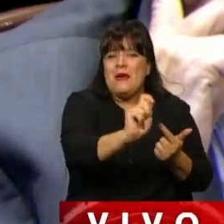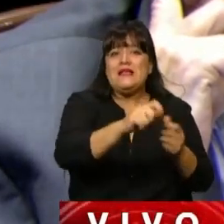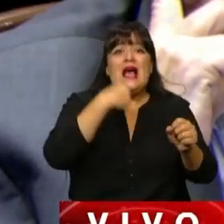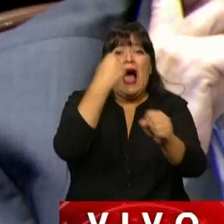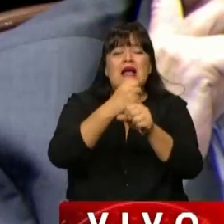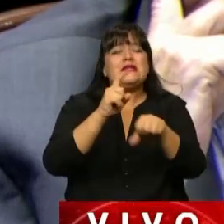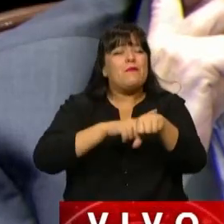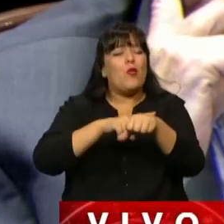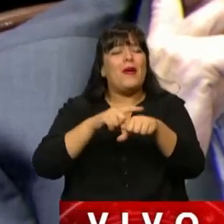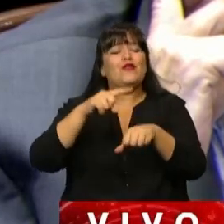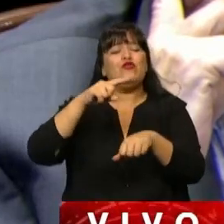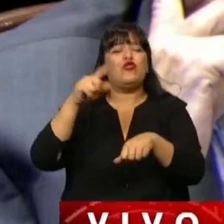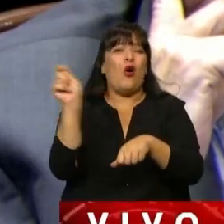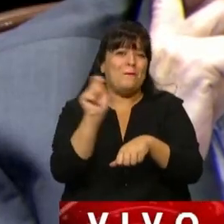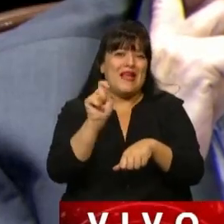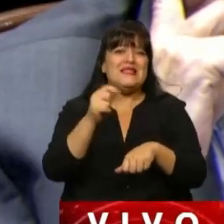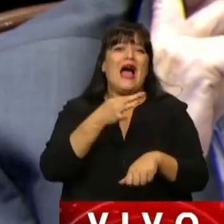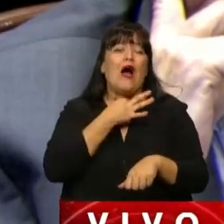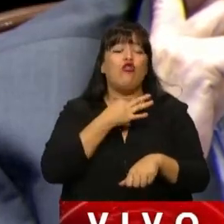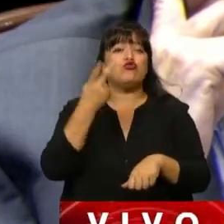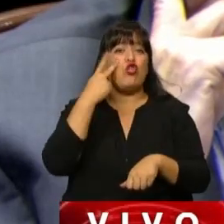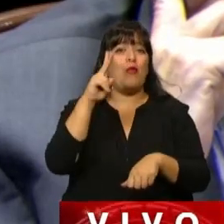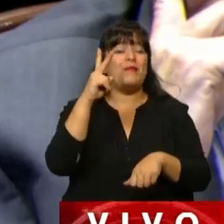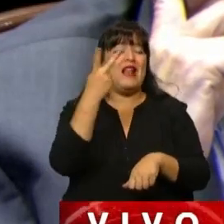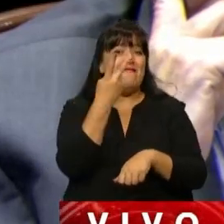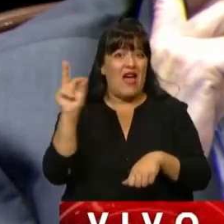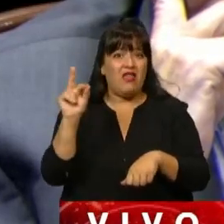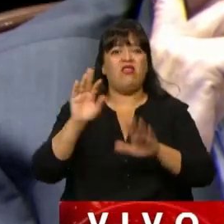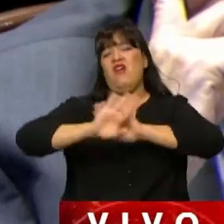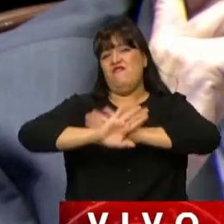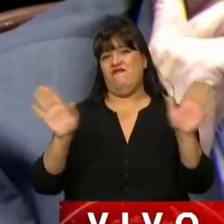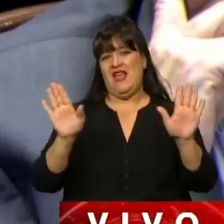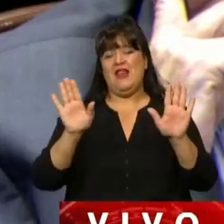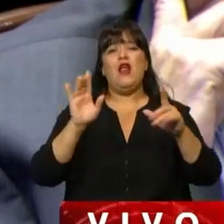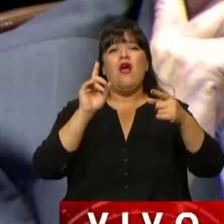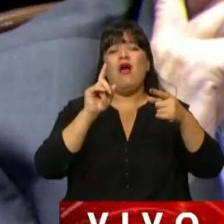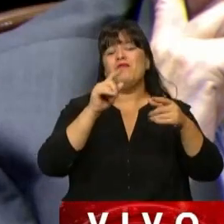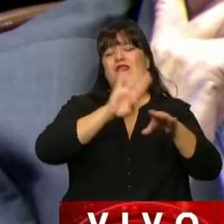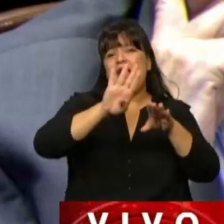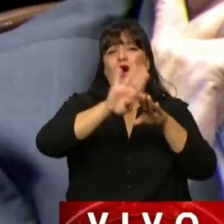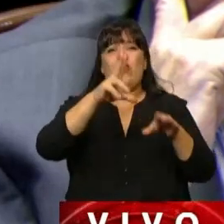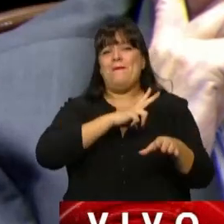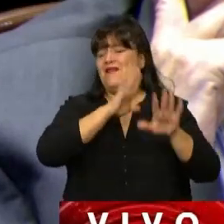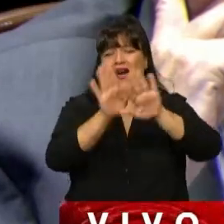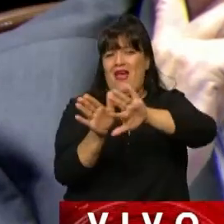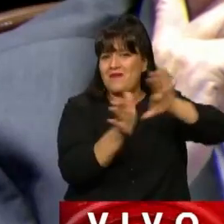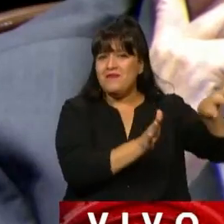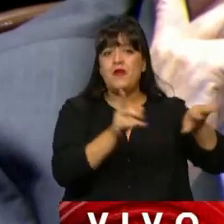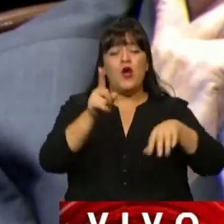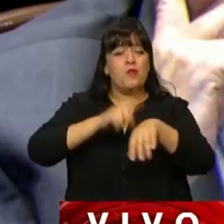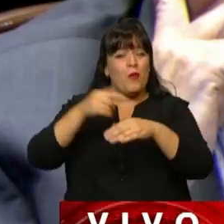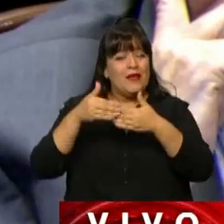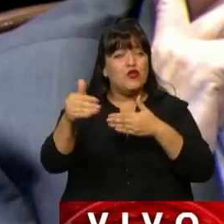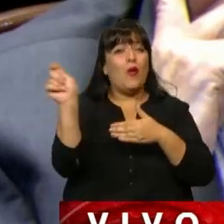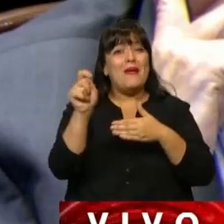en agosto del año 2020 se cierra el canje de la deuda privada y a partir de